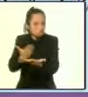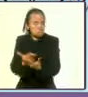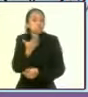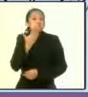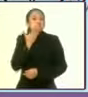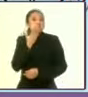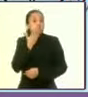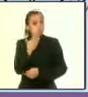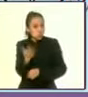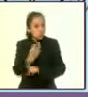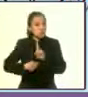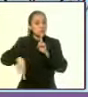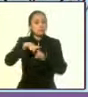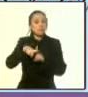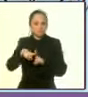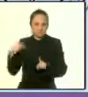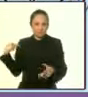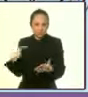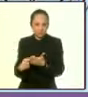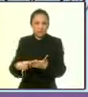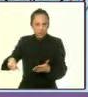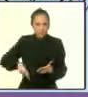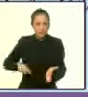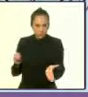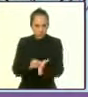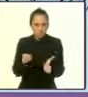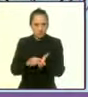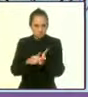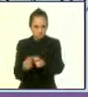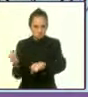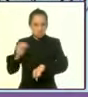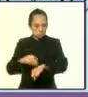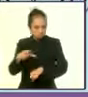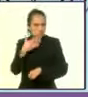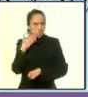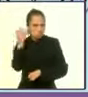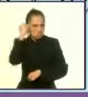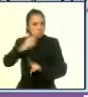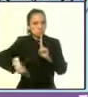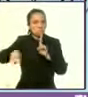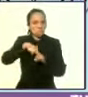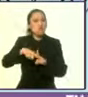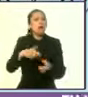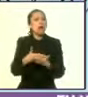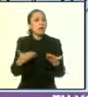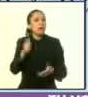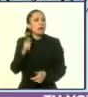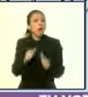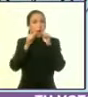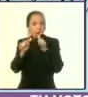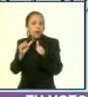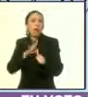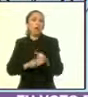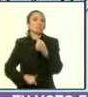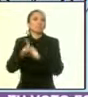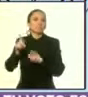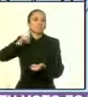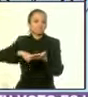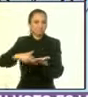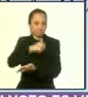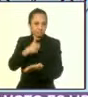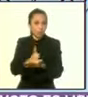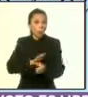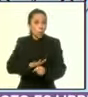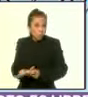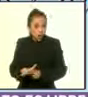el actual gobierno y que está teniendo una de las problemáticas que hoy están más marcadas en nuestra ciudad lo que tiene que ver con el embarazo